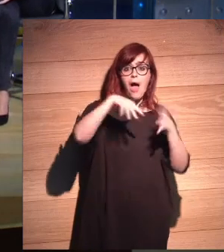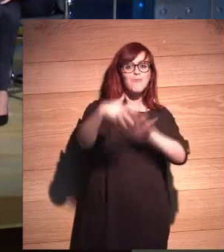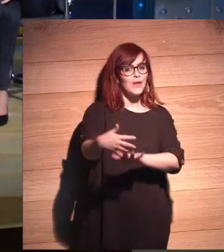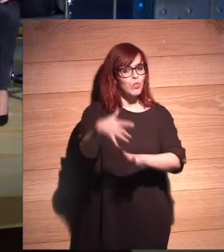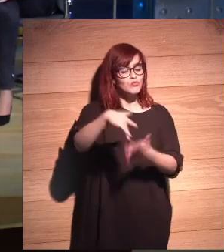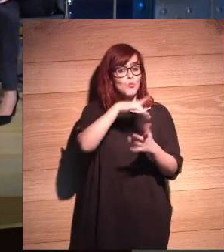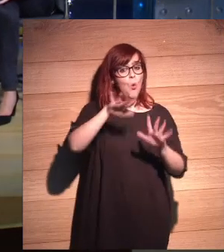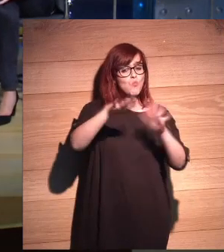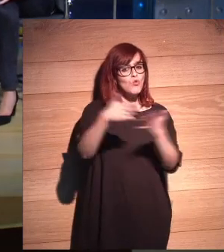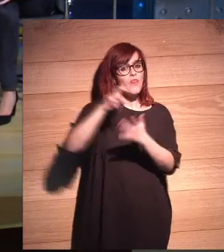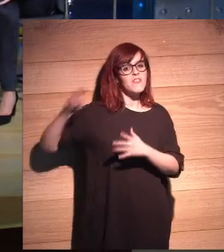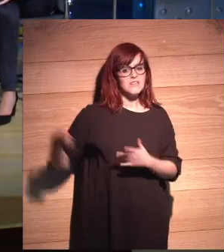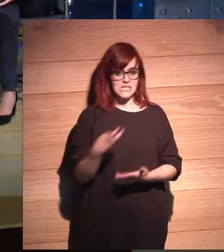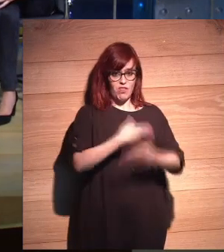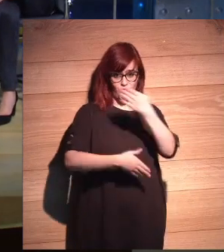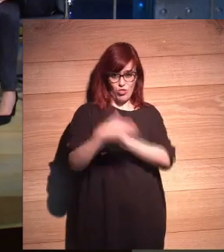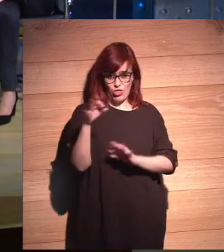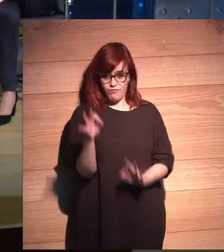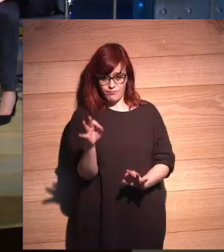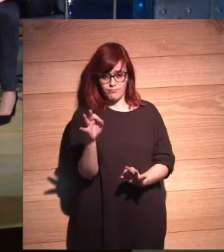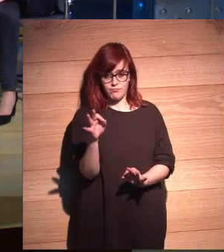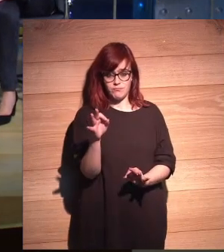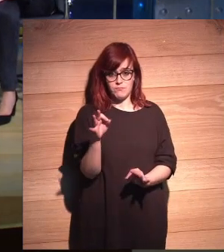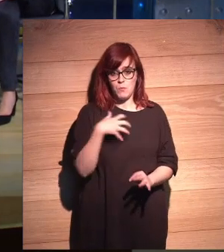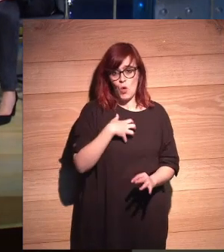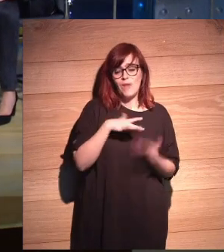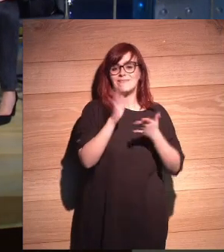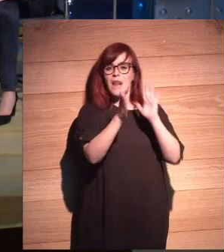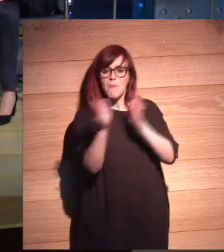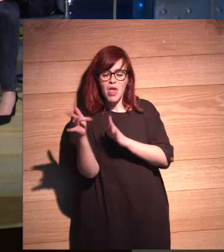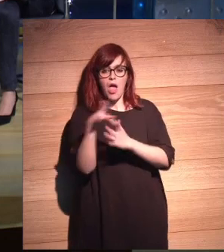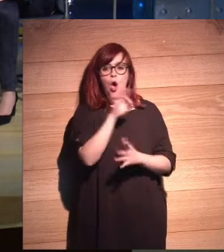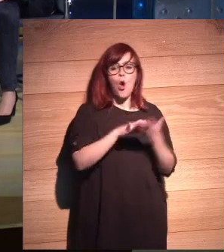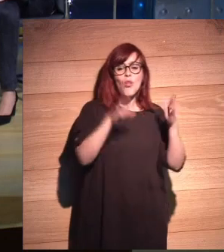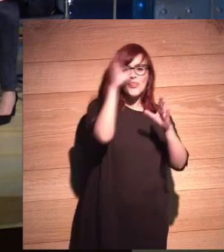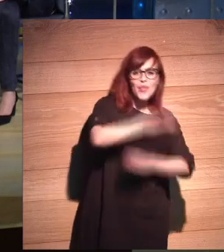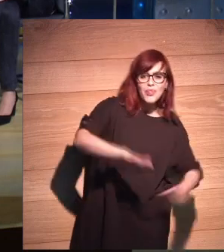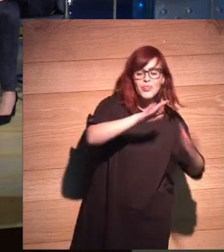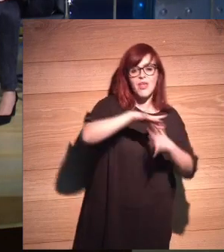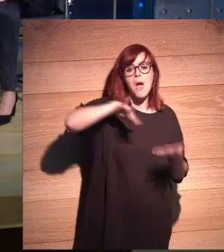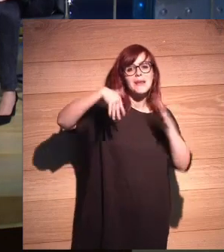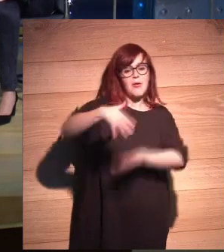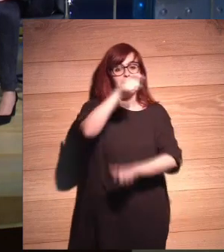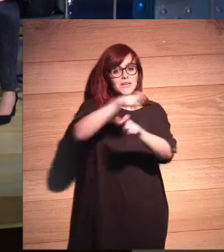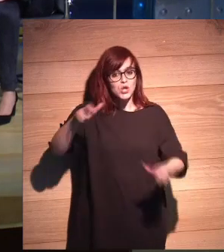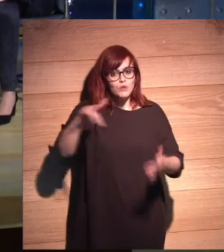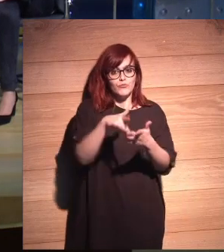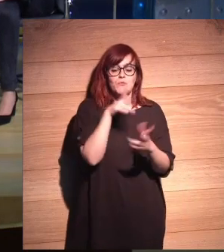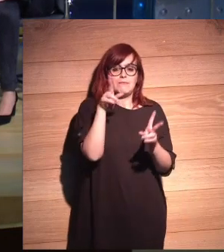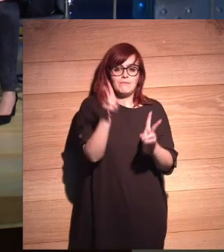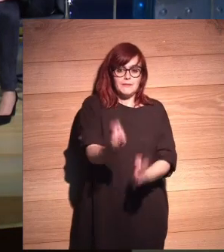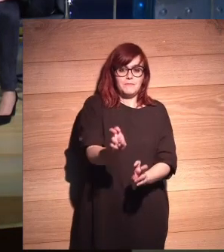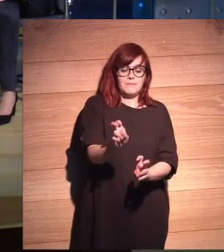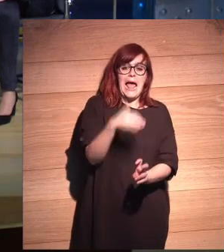aplicadas al mundo de la diversidad funcional, al mundo de las terapias, de la ciencia aplicada a las personas que en algún